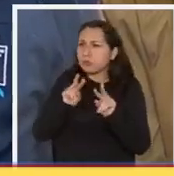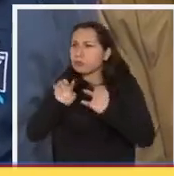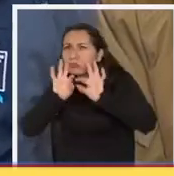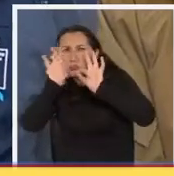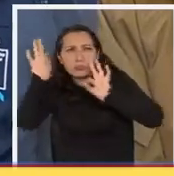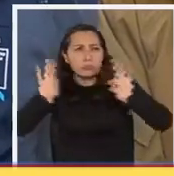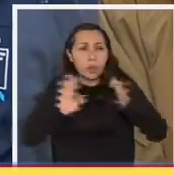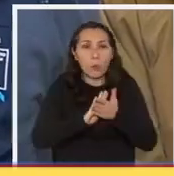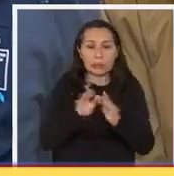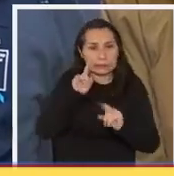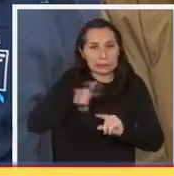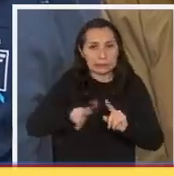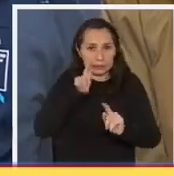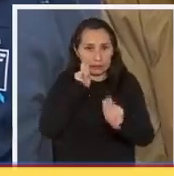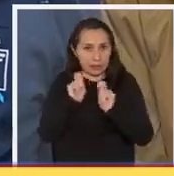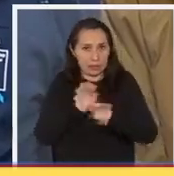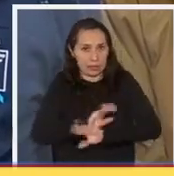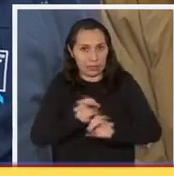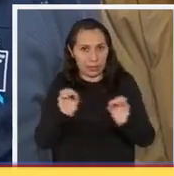sea fuera de riesgo.